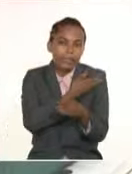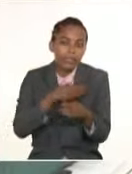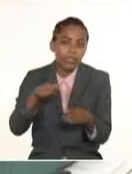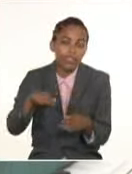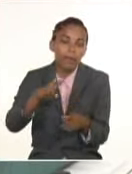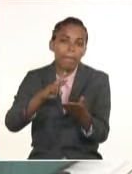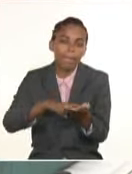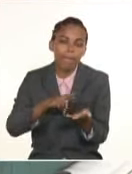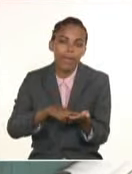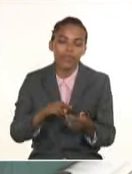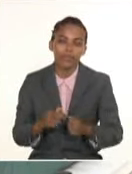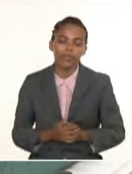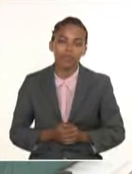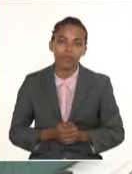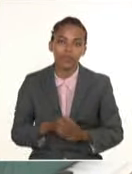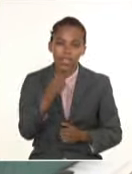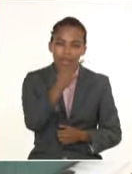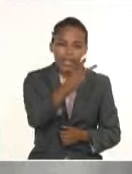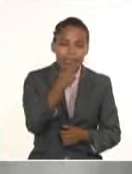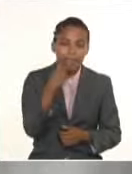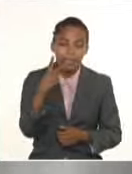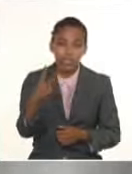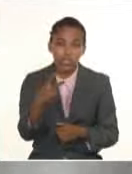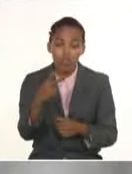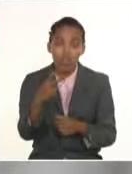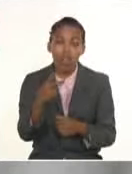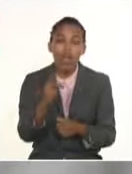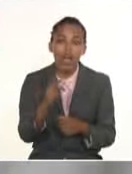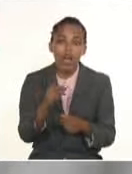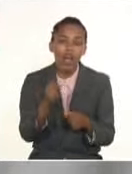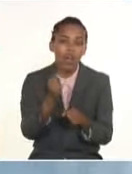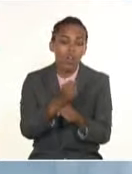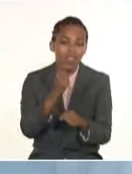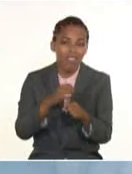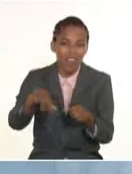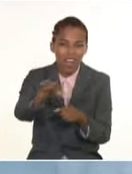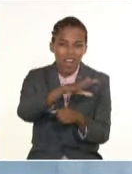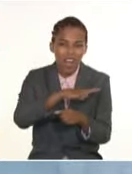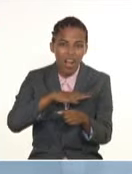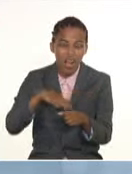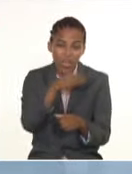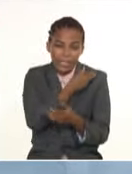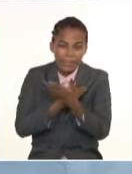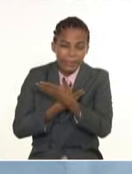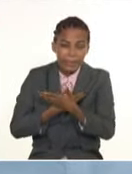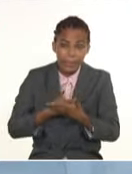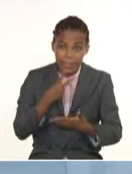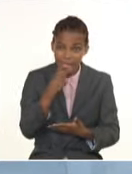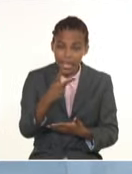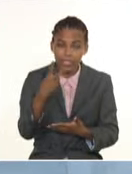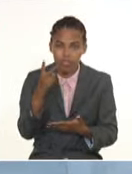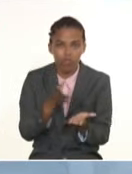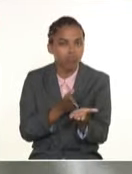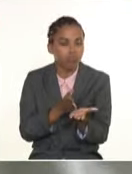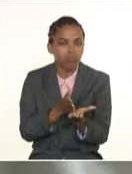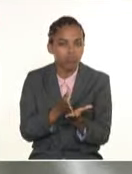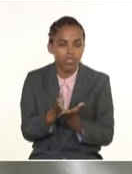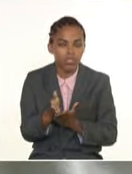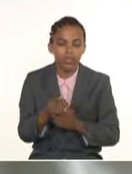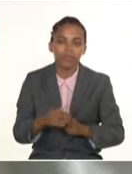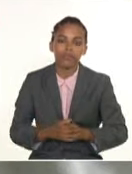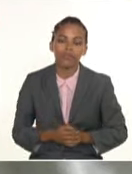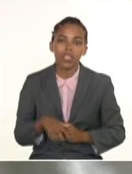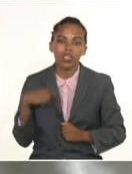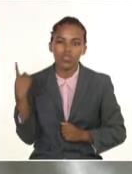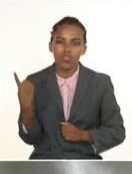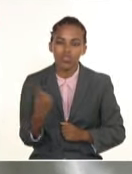Permanente es la atención a quienes sufrieron las consecuencias directas del accidente ocurrido en la fábrica de cementos de Cienfuegos. Haciendo una